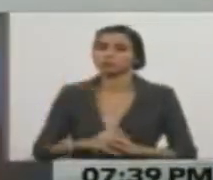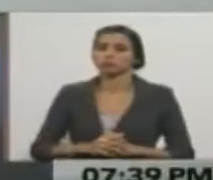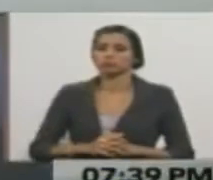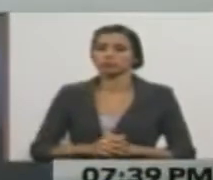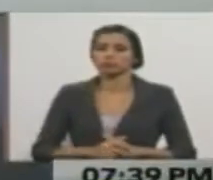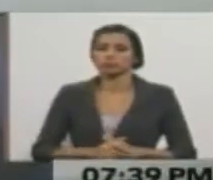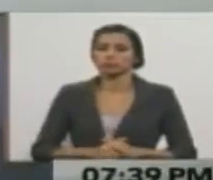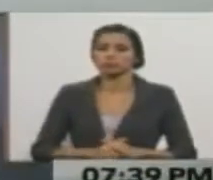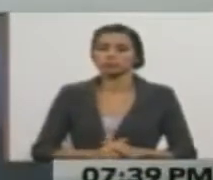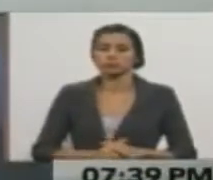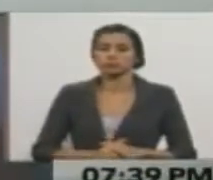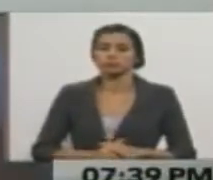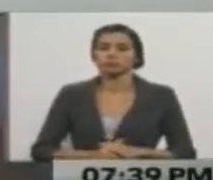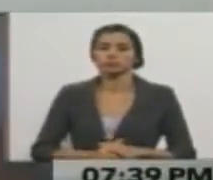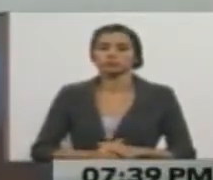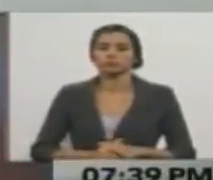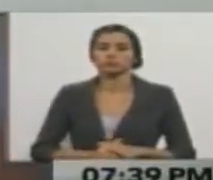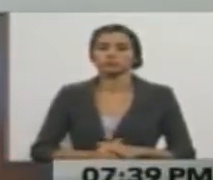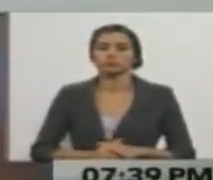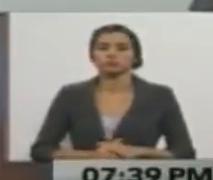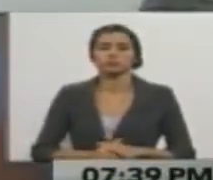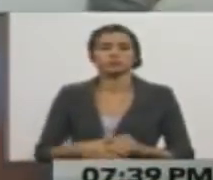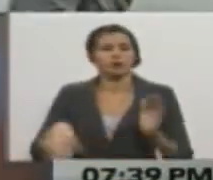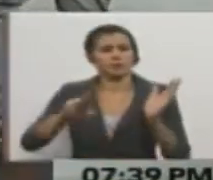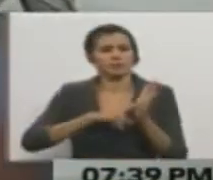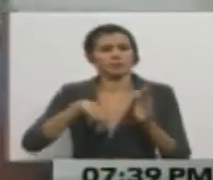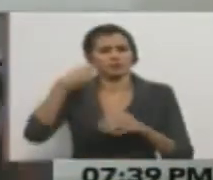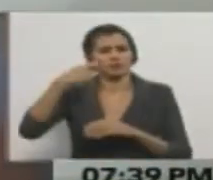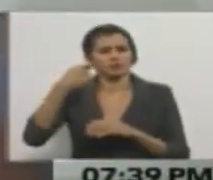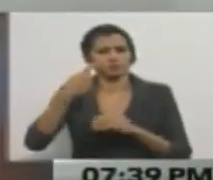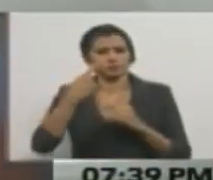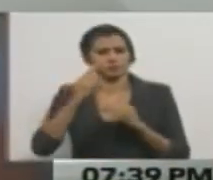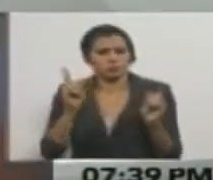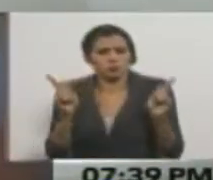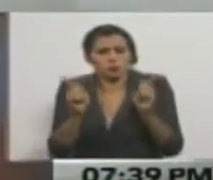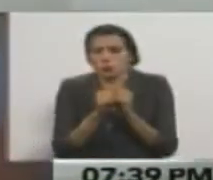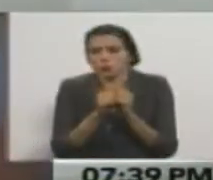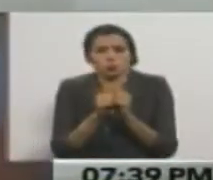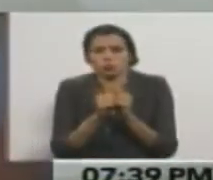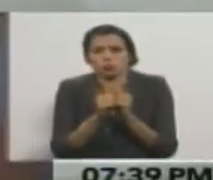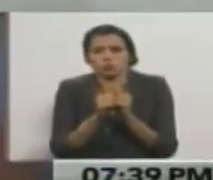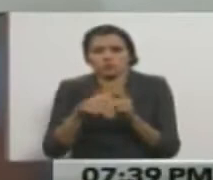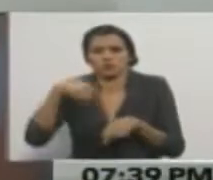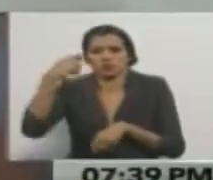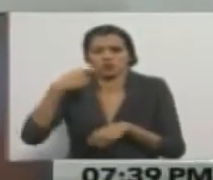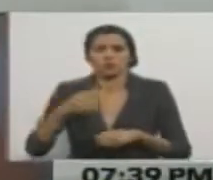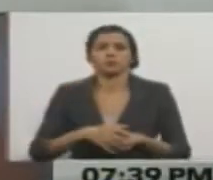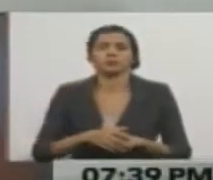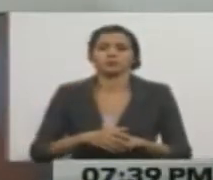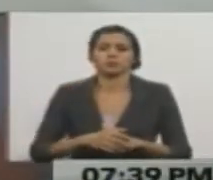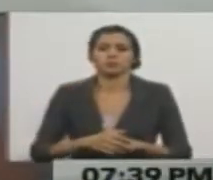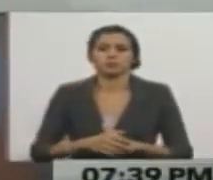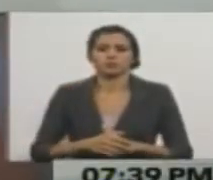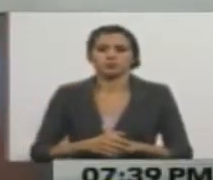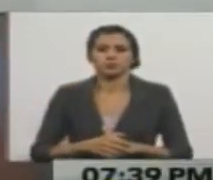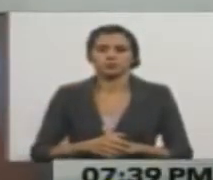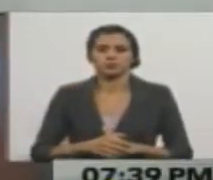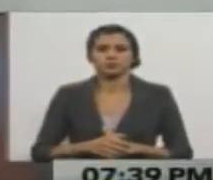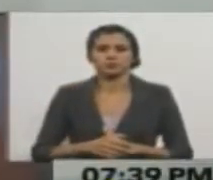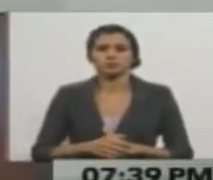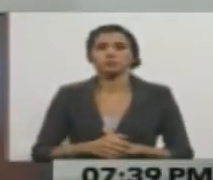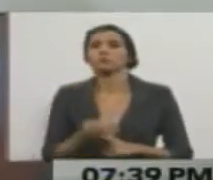Bueno, por favor, vamos a repetir un breve fragmento, pero señor director, cuando usted me